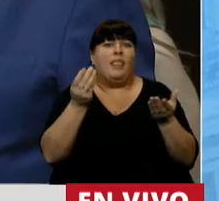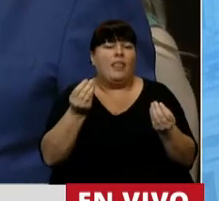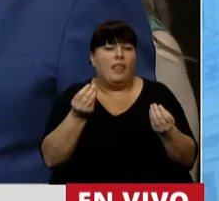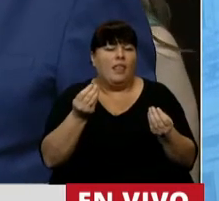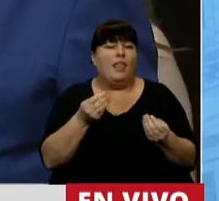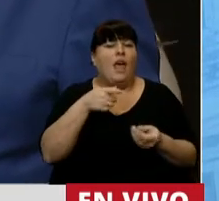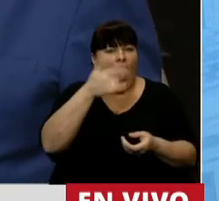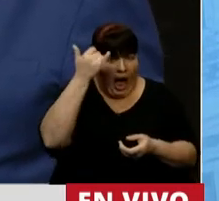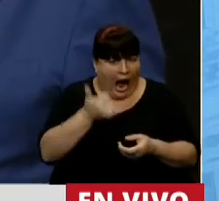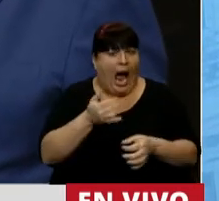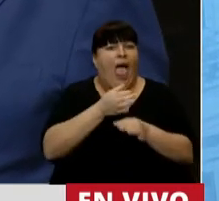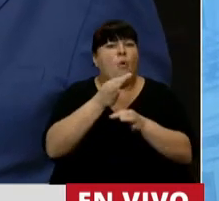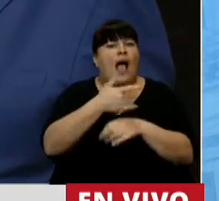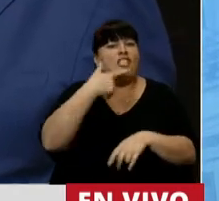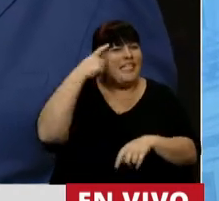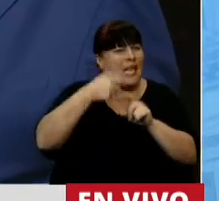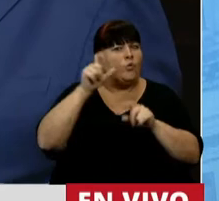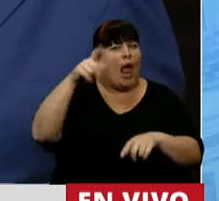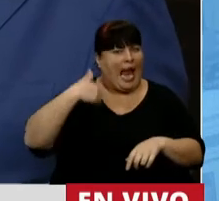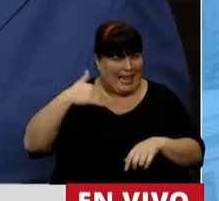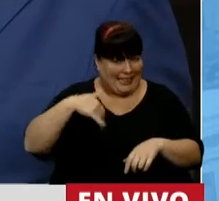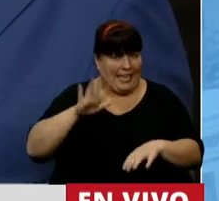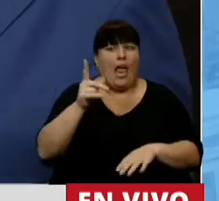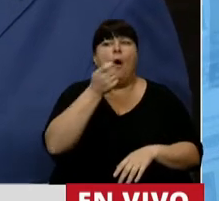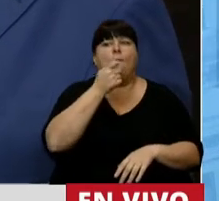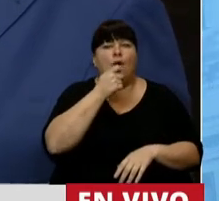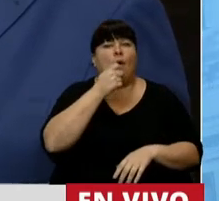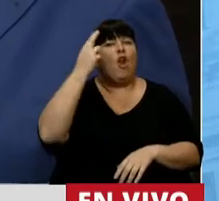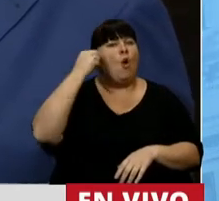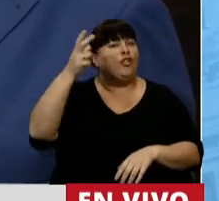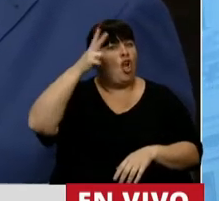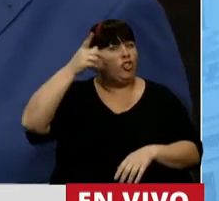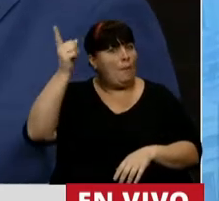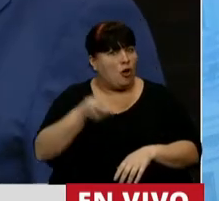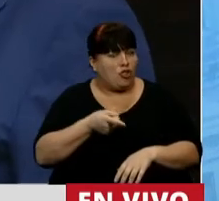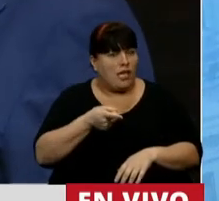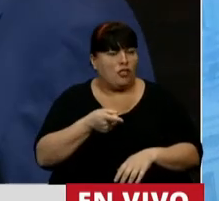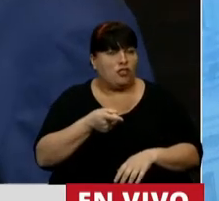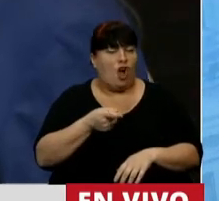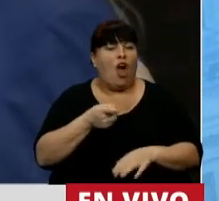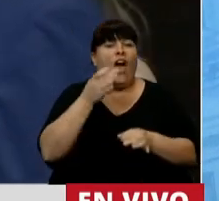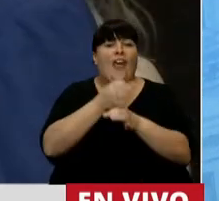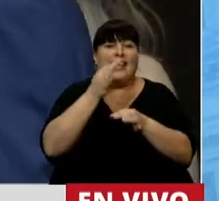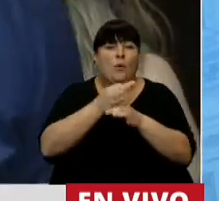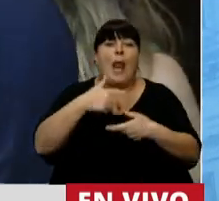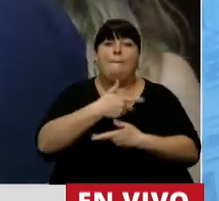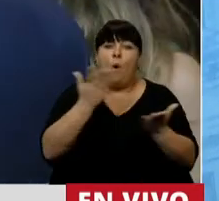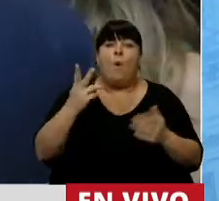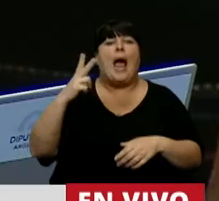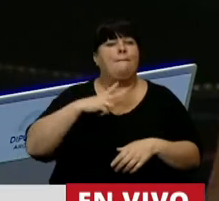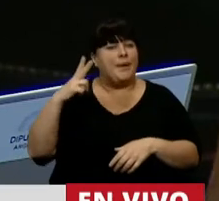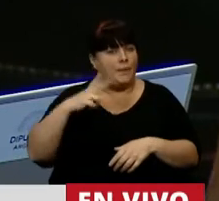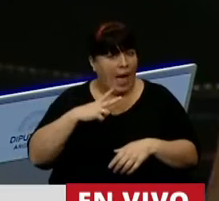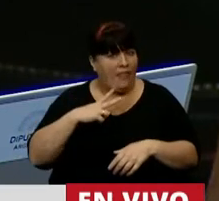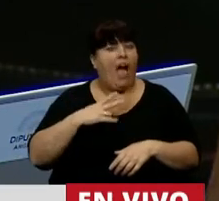efectivamente hay educación sexual en la Argentina. Por ejemplo, el 98% de las escuelas públicas y